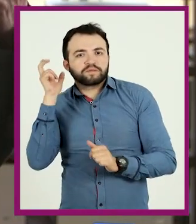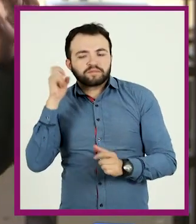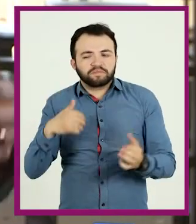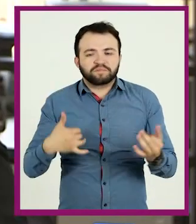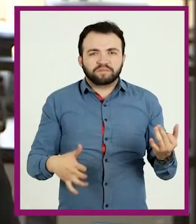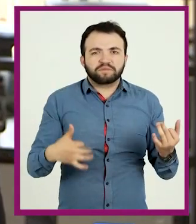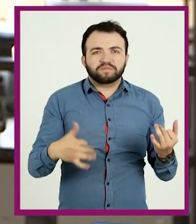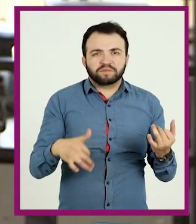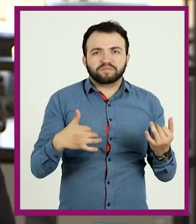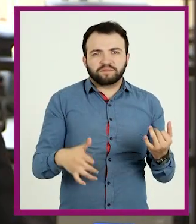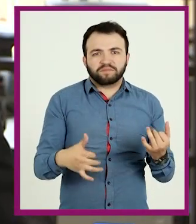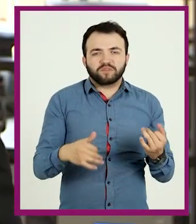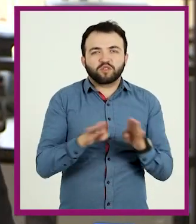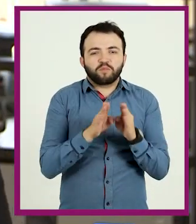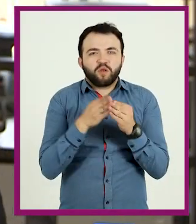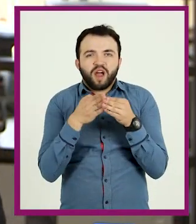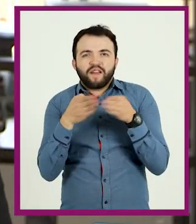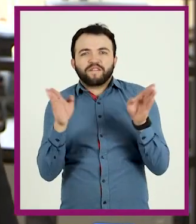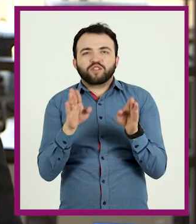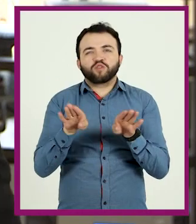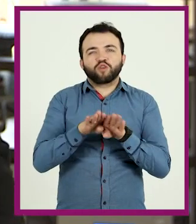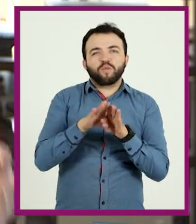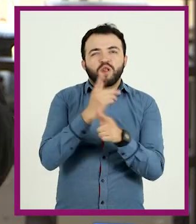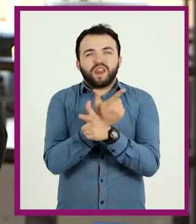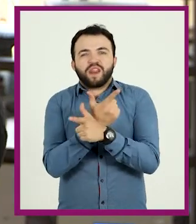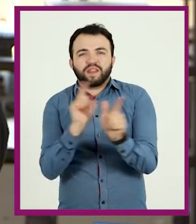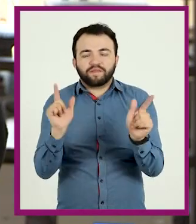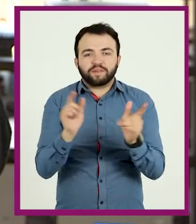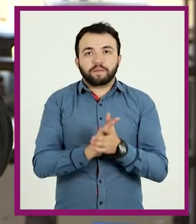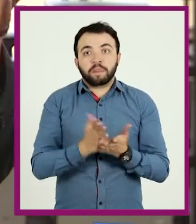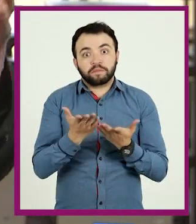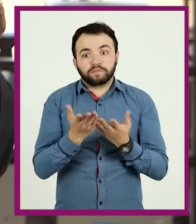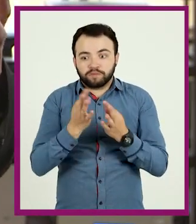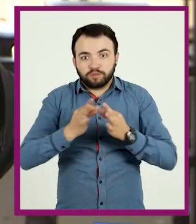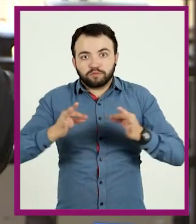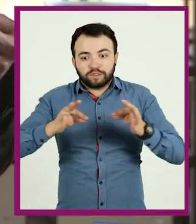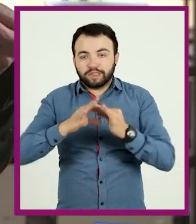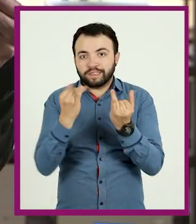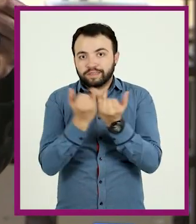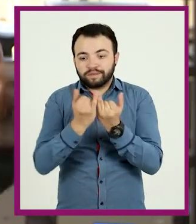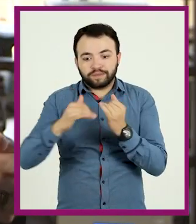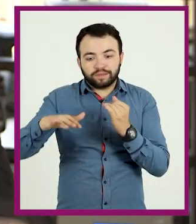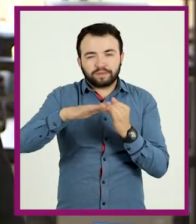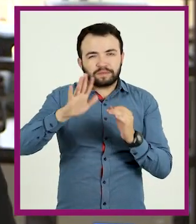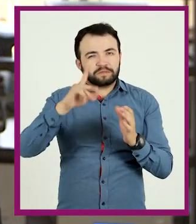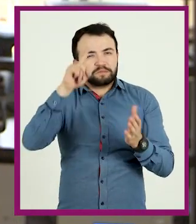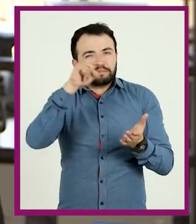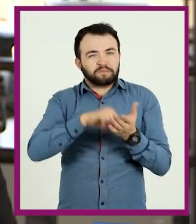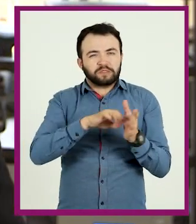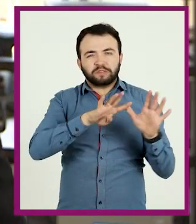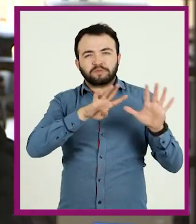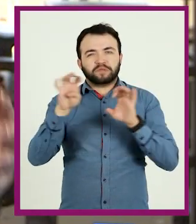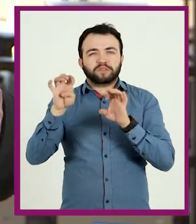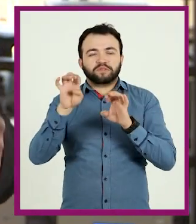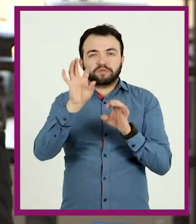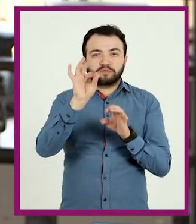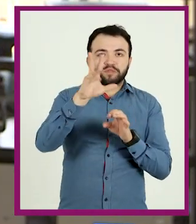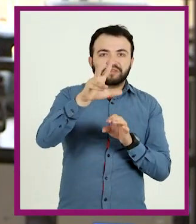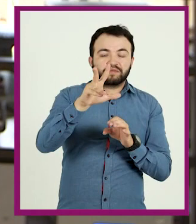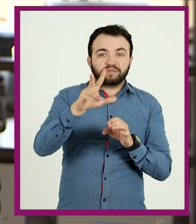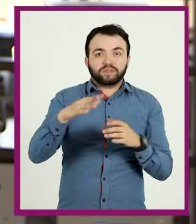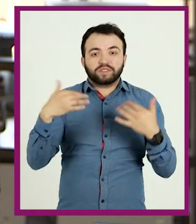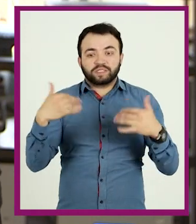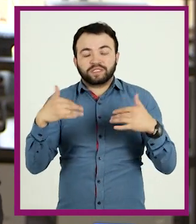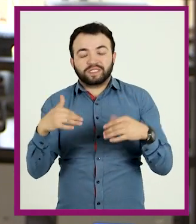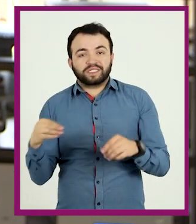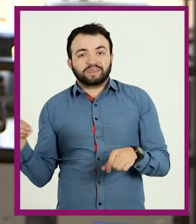se tiene en el concepto de la música clásica occidental. Una pieza está abierta a lo que sucede en el momento. Ahora,